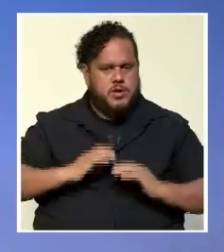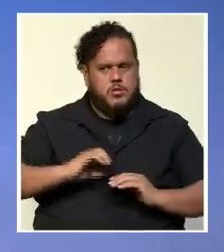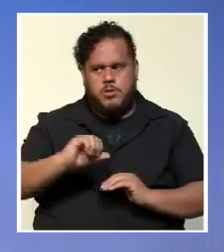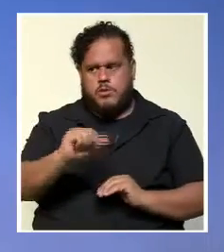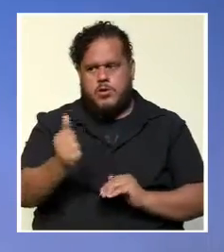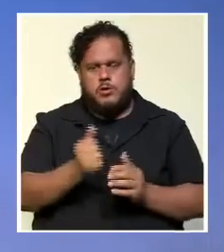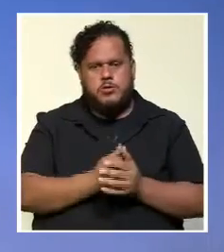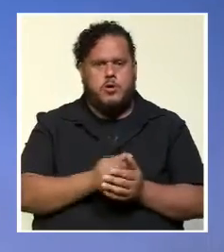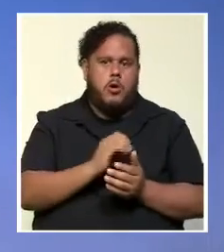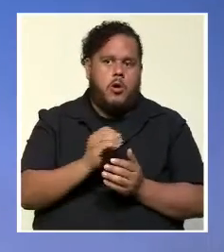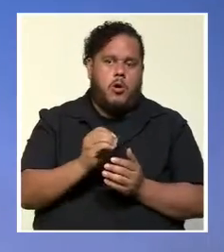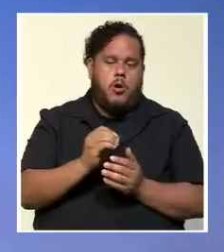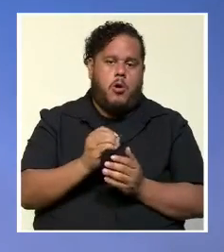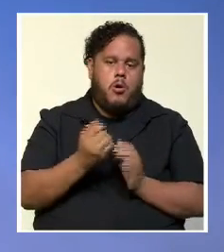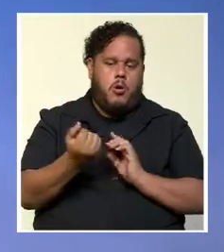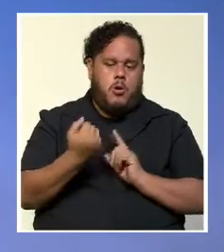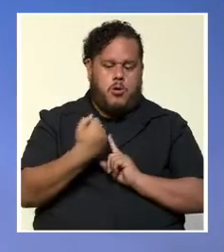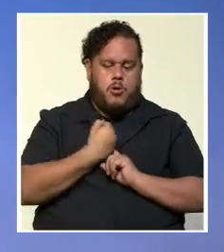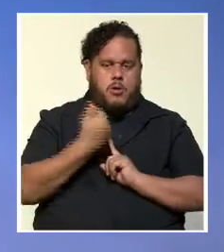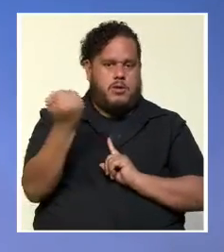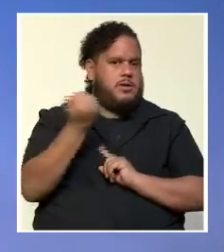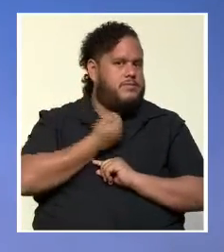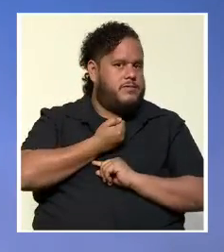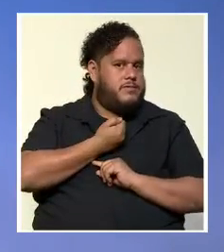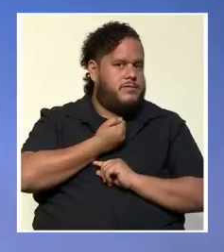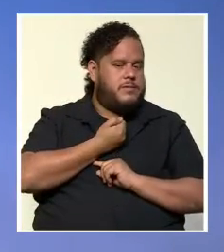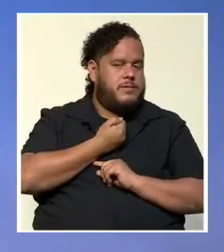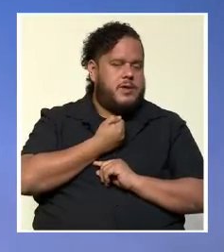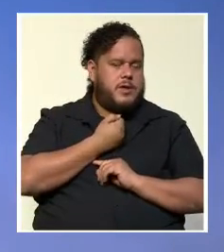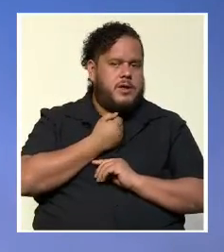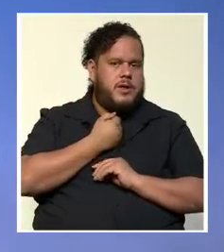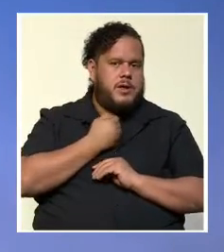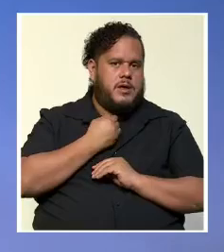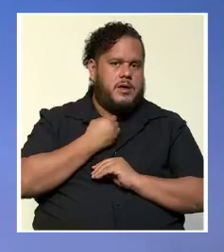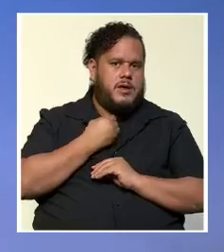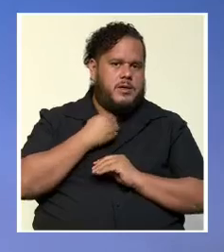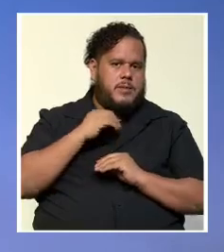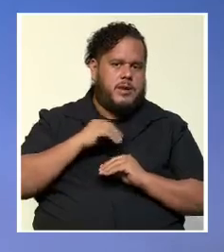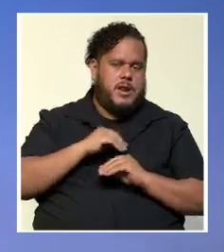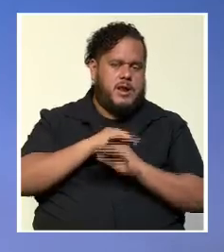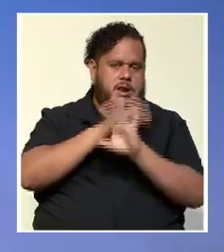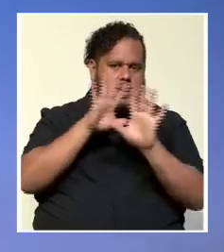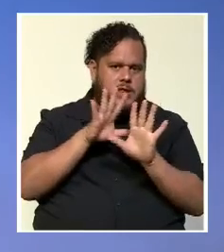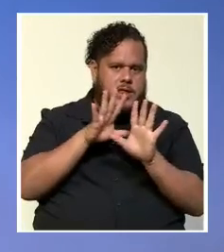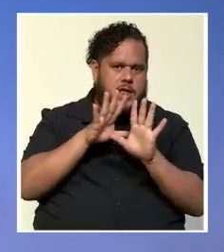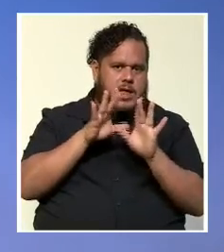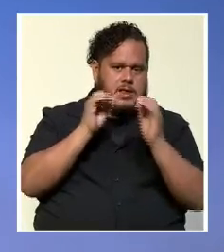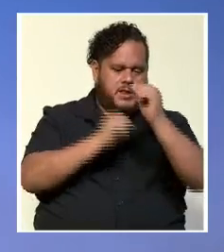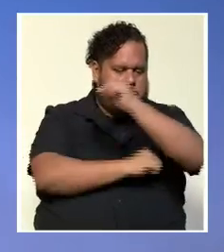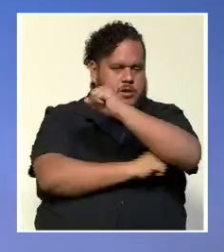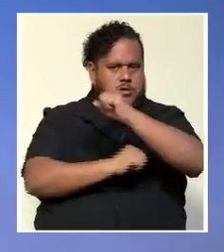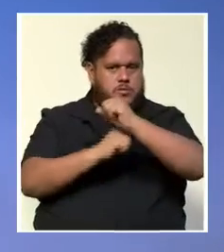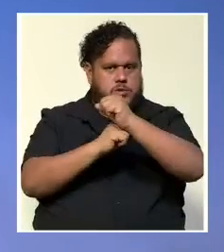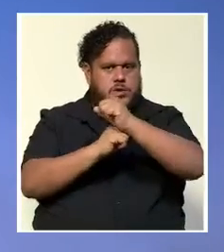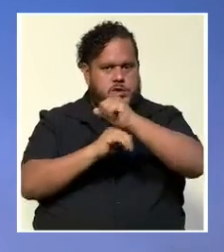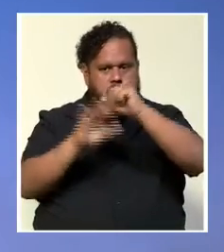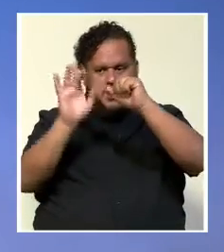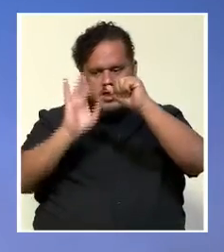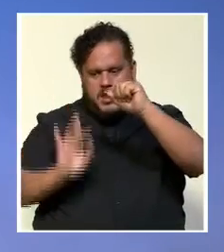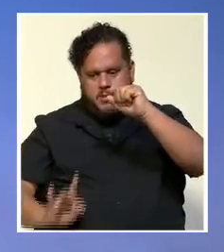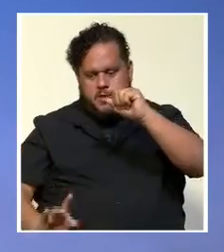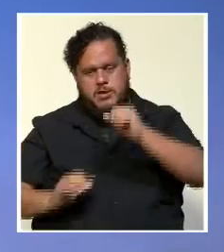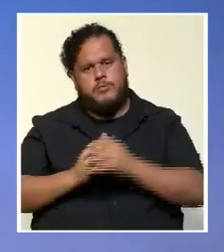otro o se suicidan bajo la claridad de los altos puentes del vacío. Solo